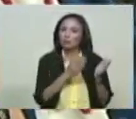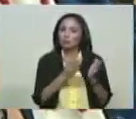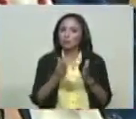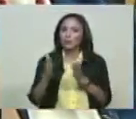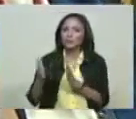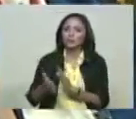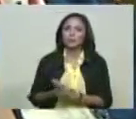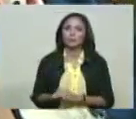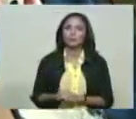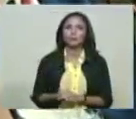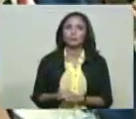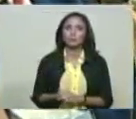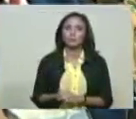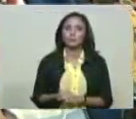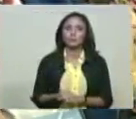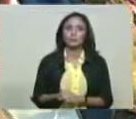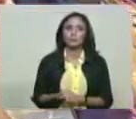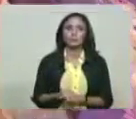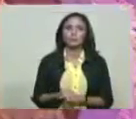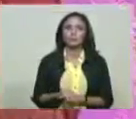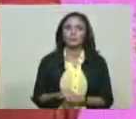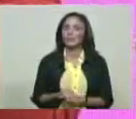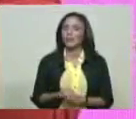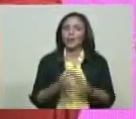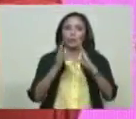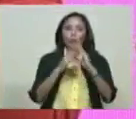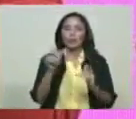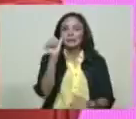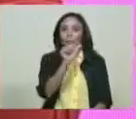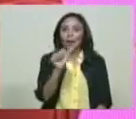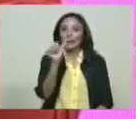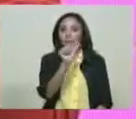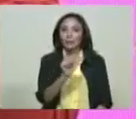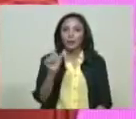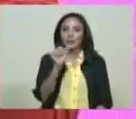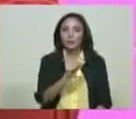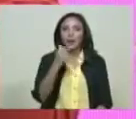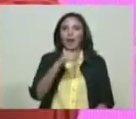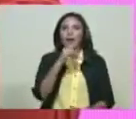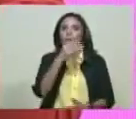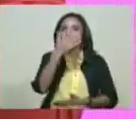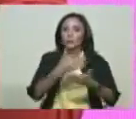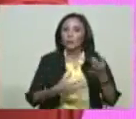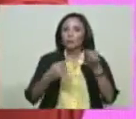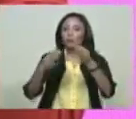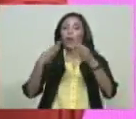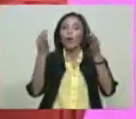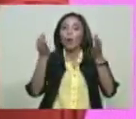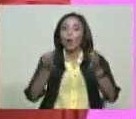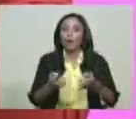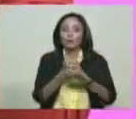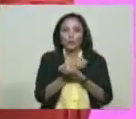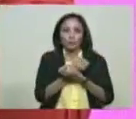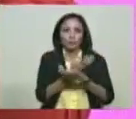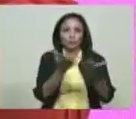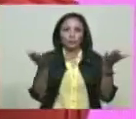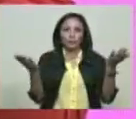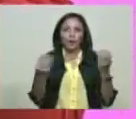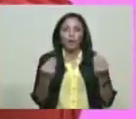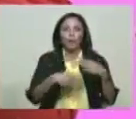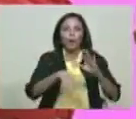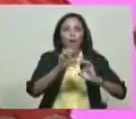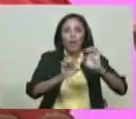qué es nosotros emitimos todas las semanas un boletín oficial que analiza la coyuntura